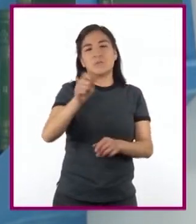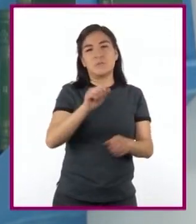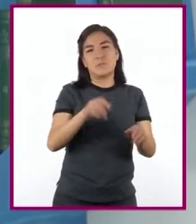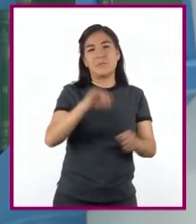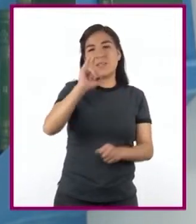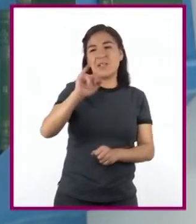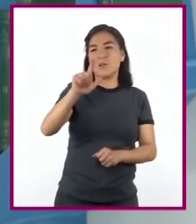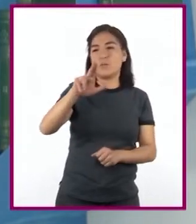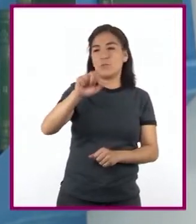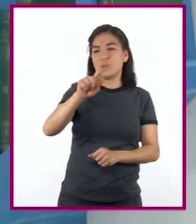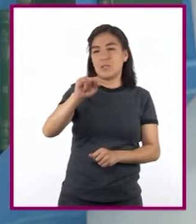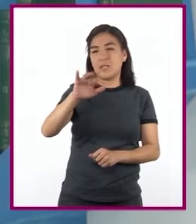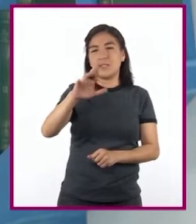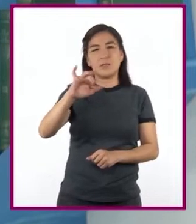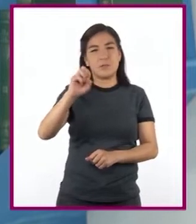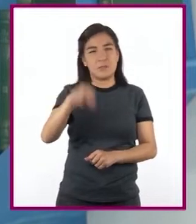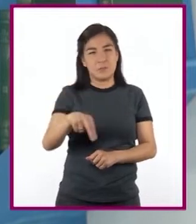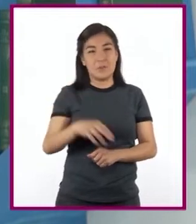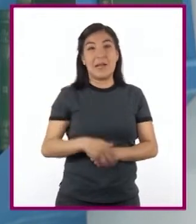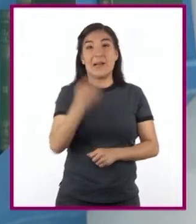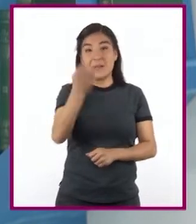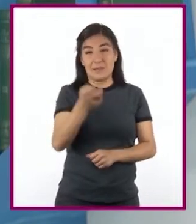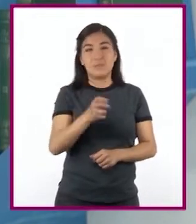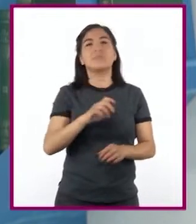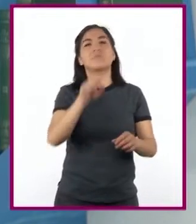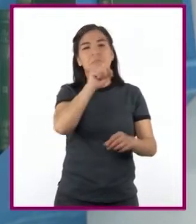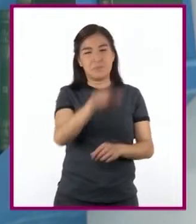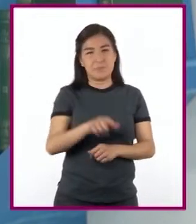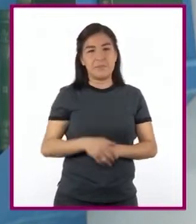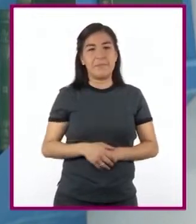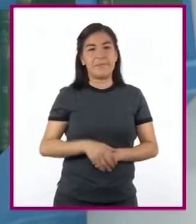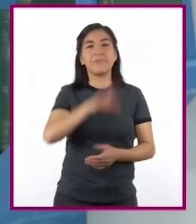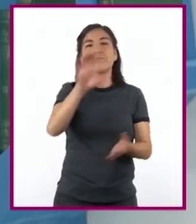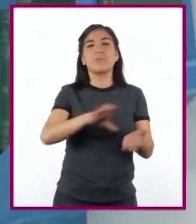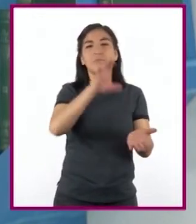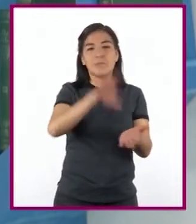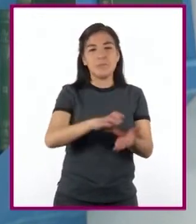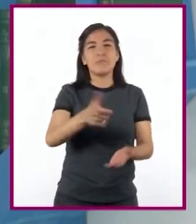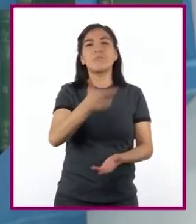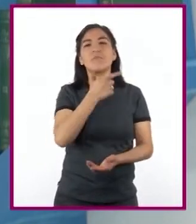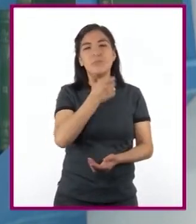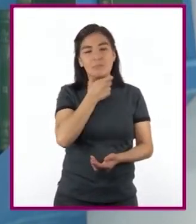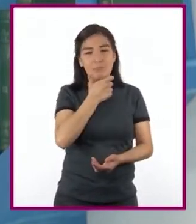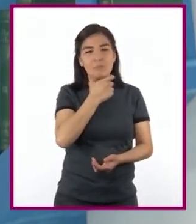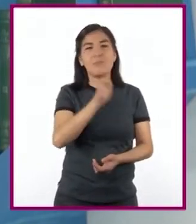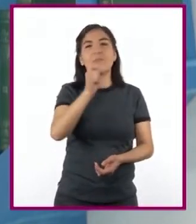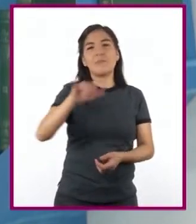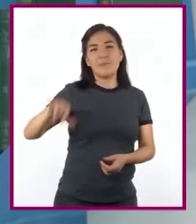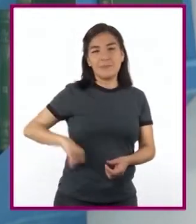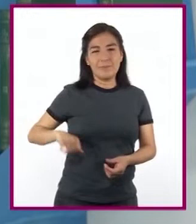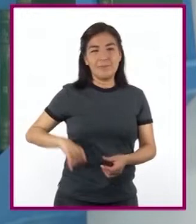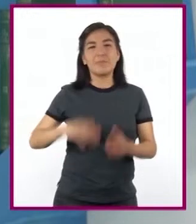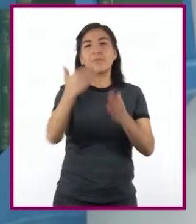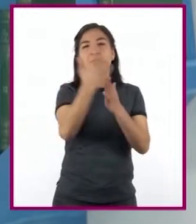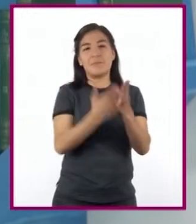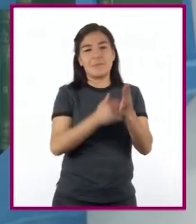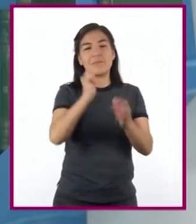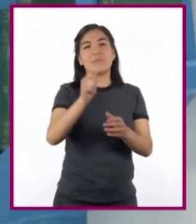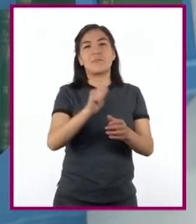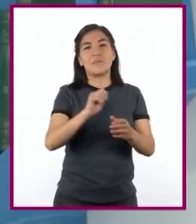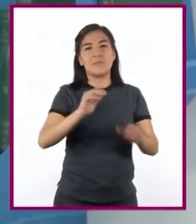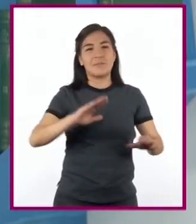Ilustración. A este respecto, claro está, las colonias inglesas se interesaban menos en la